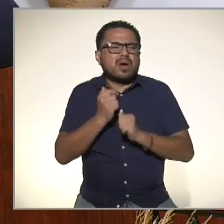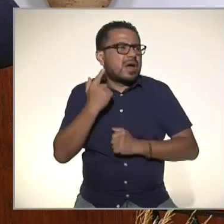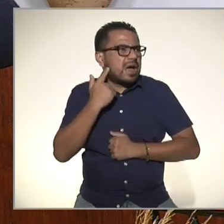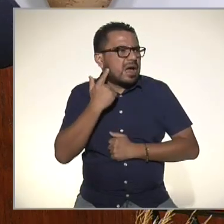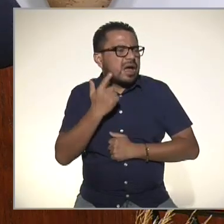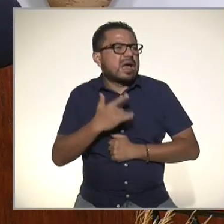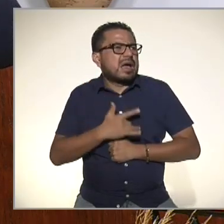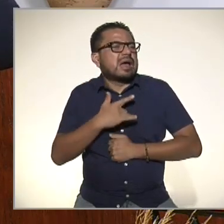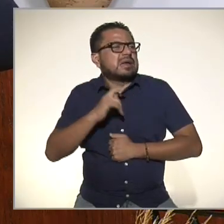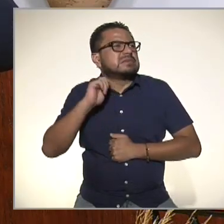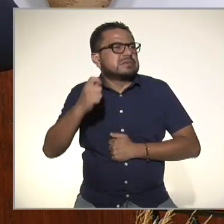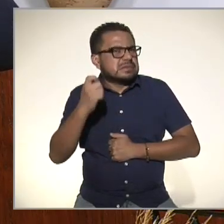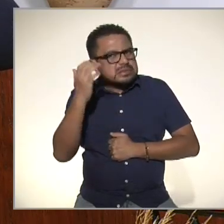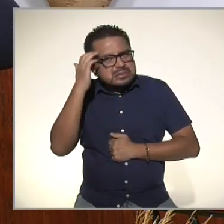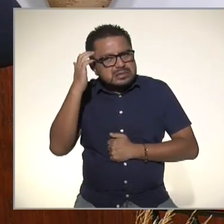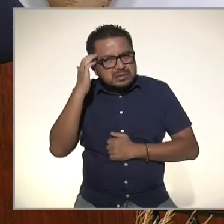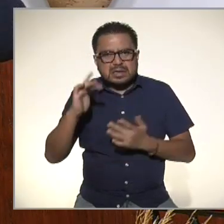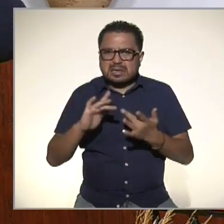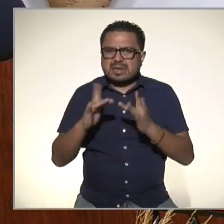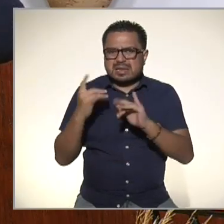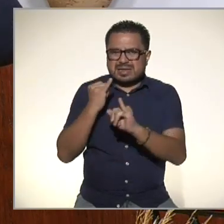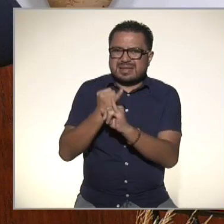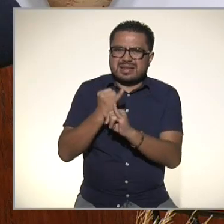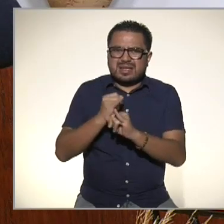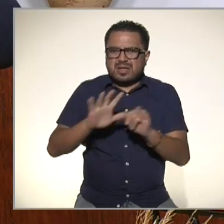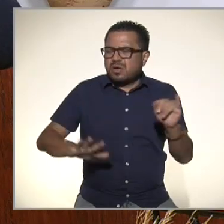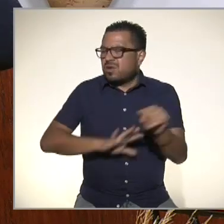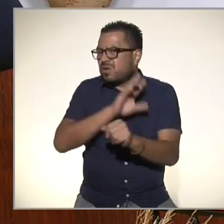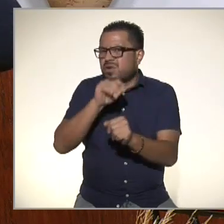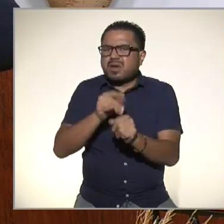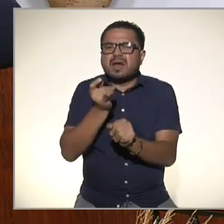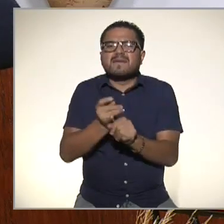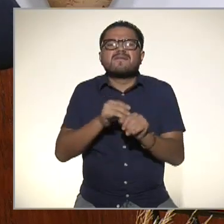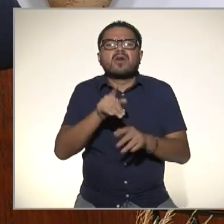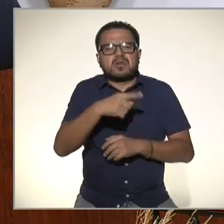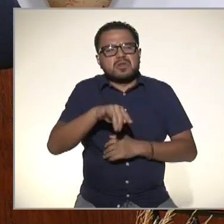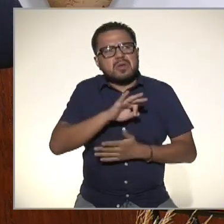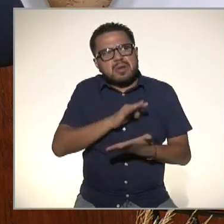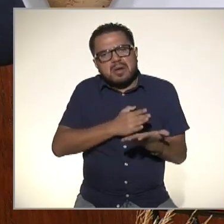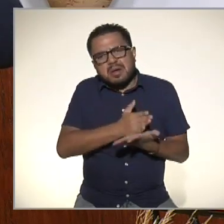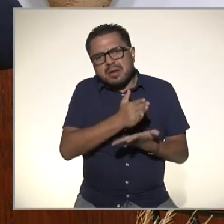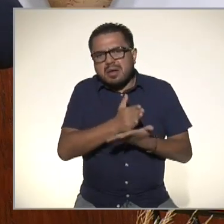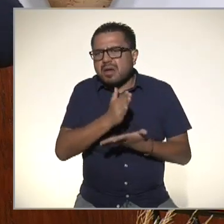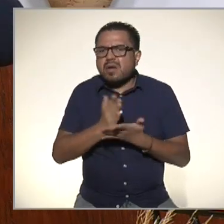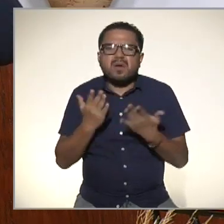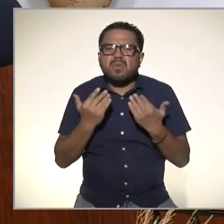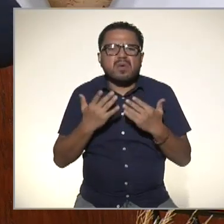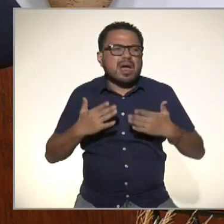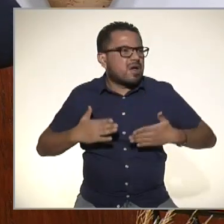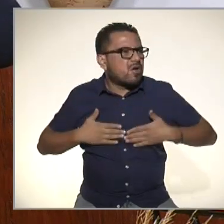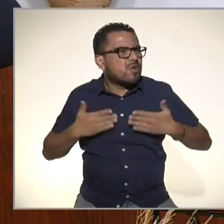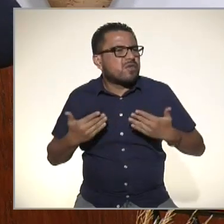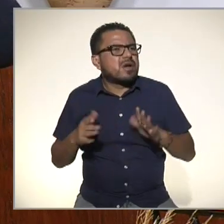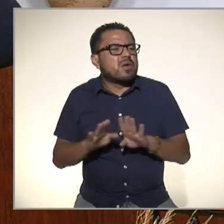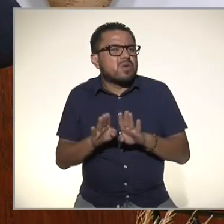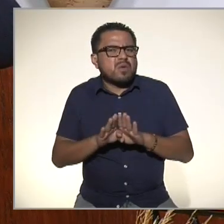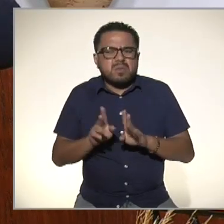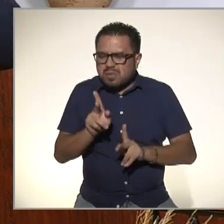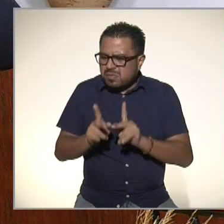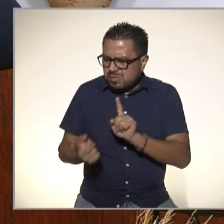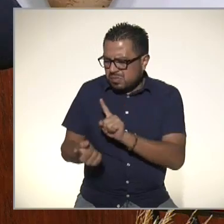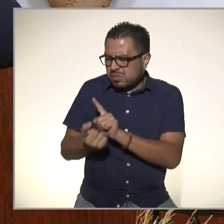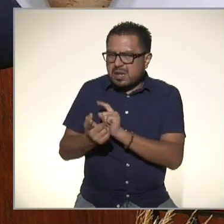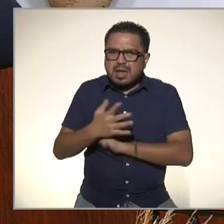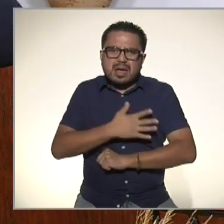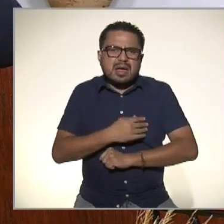tenga conocimiento, y de todas maneras en nuestras redes van a aparecer todos los datos de lugares a donde pueden ustedes acudir si no tienen esa confianza de cómo lograr con sus hijos.